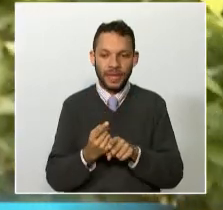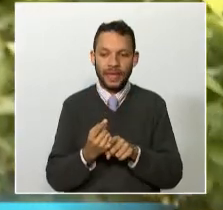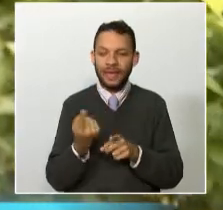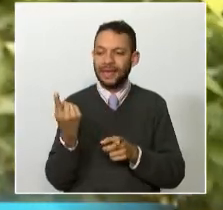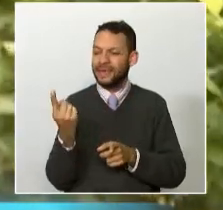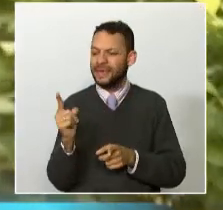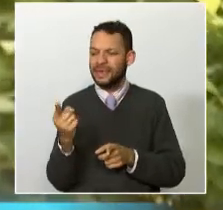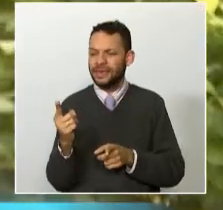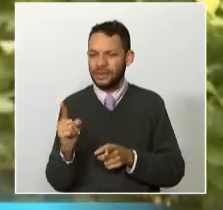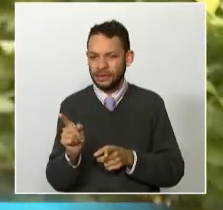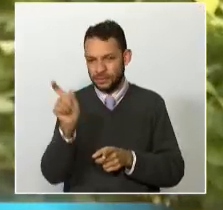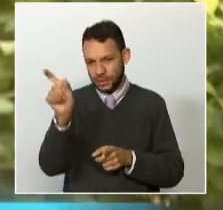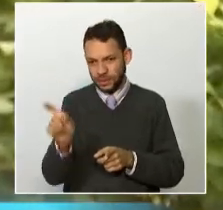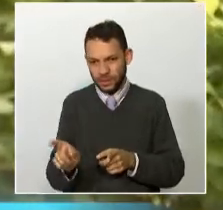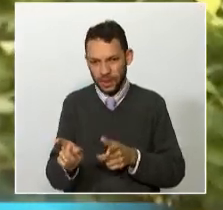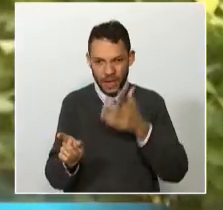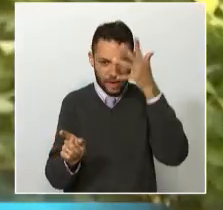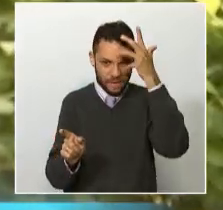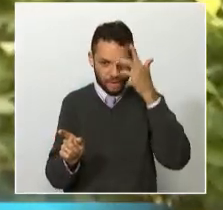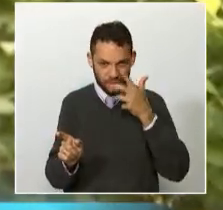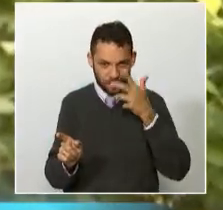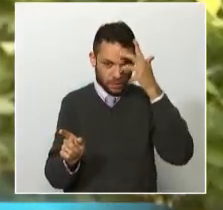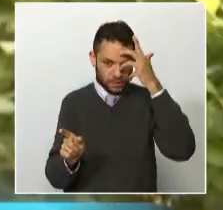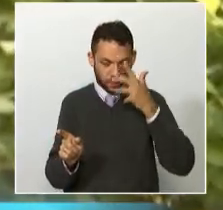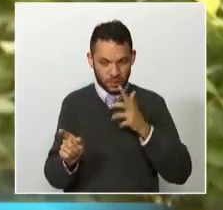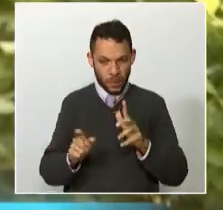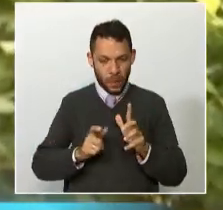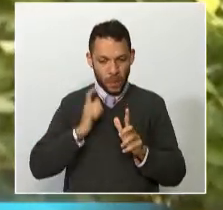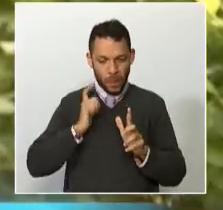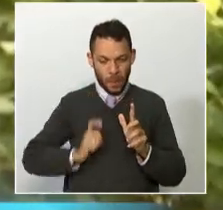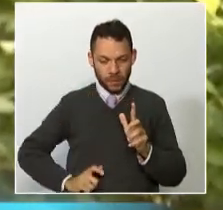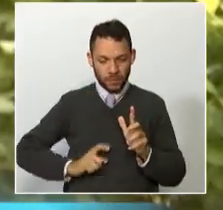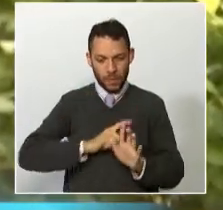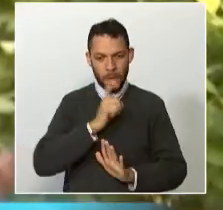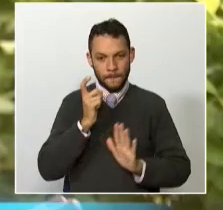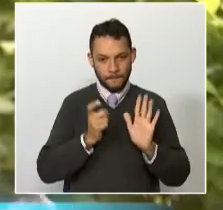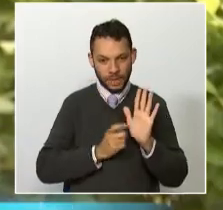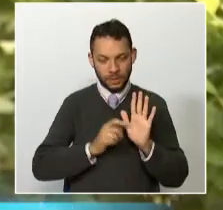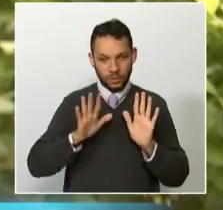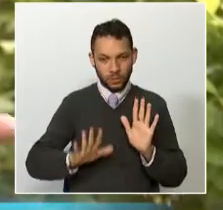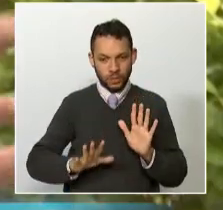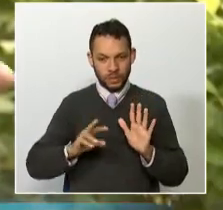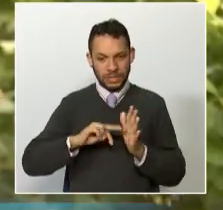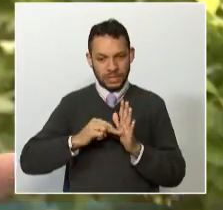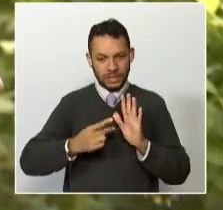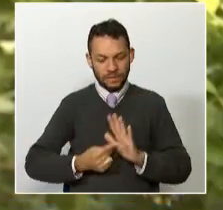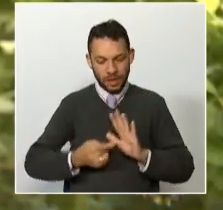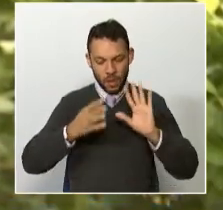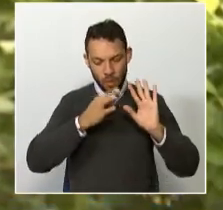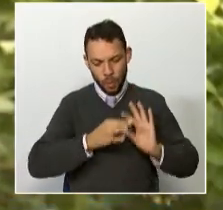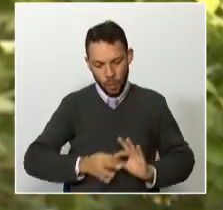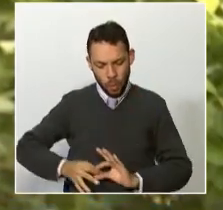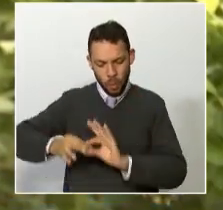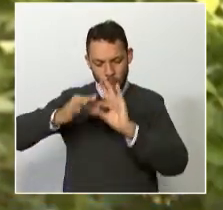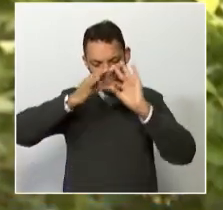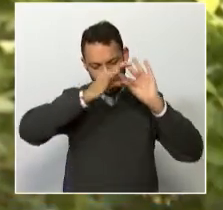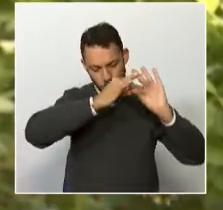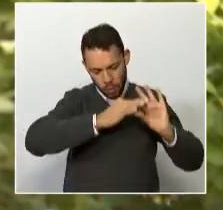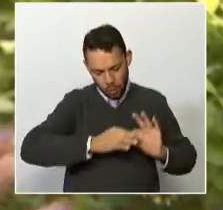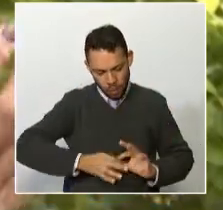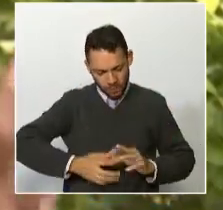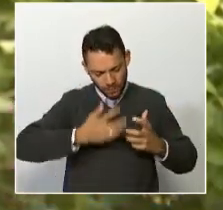ser una valoración integral. Casi que podríamos decir que este diagnóstico es un rompecabezas. Vamos armando